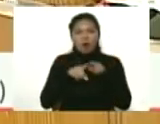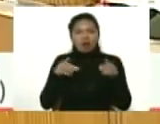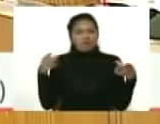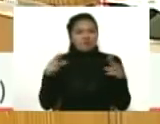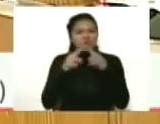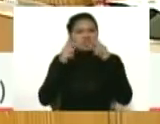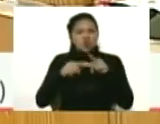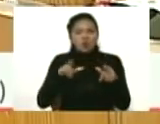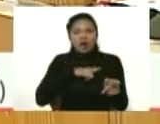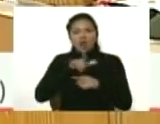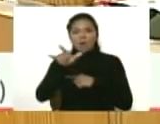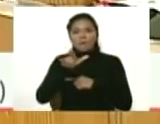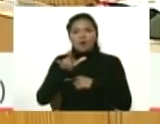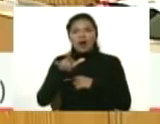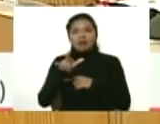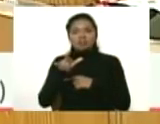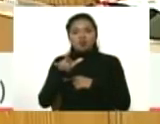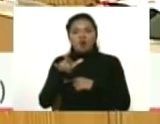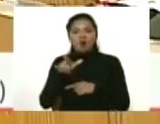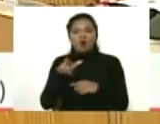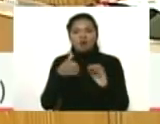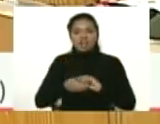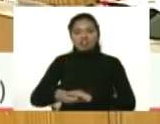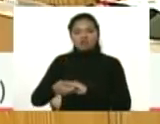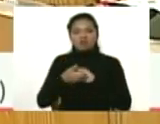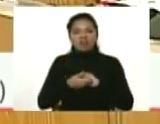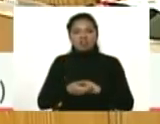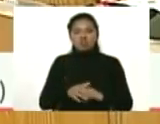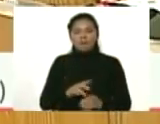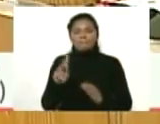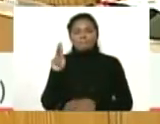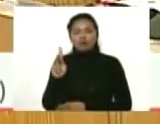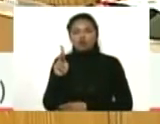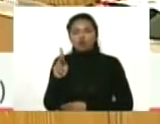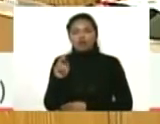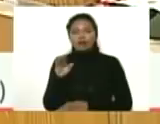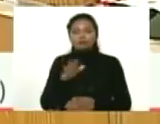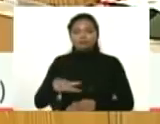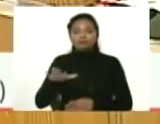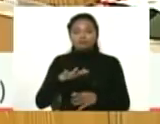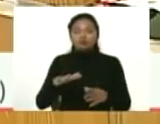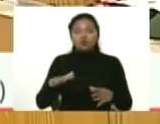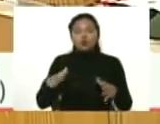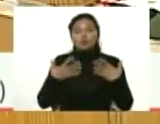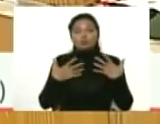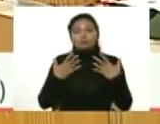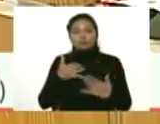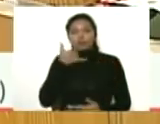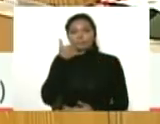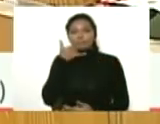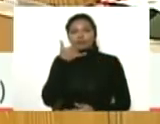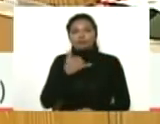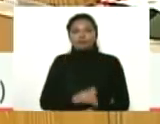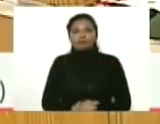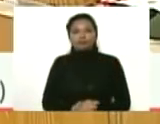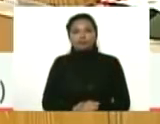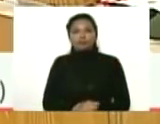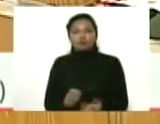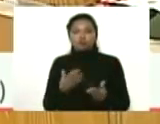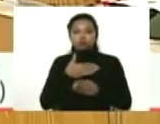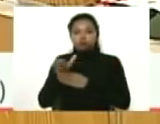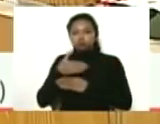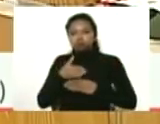en el aeropuerto Antonio Nicolás Briceño, parroquia Campo Alegre, y nos están llamando para